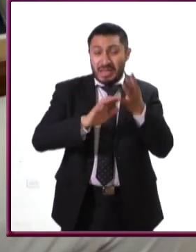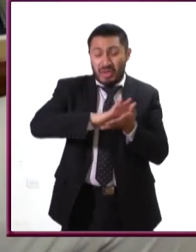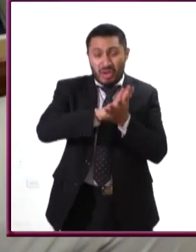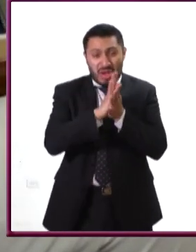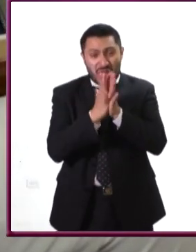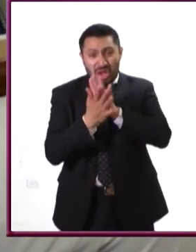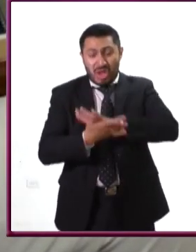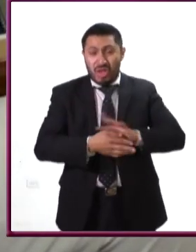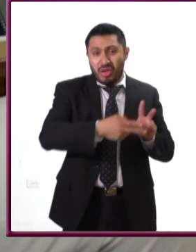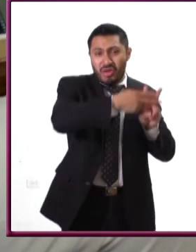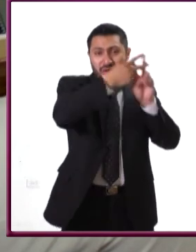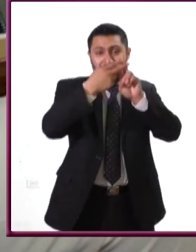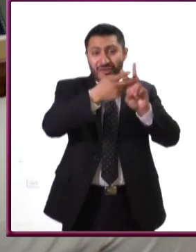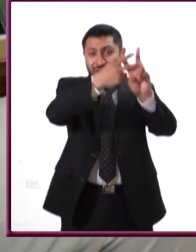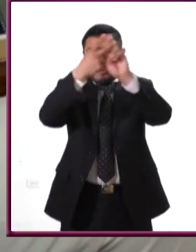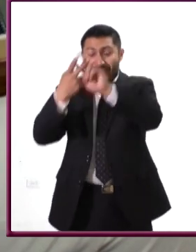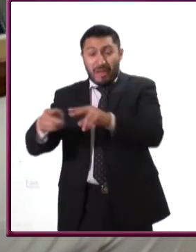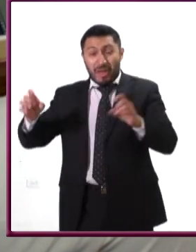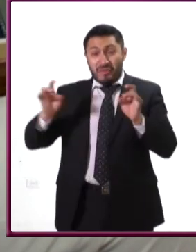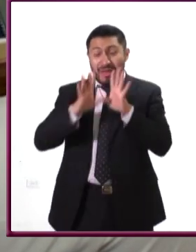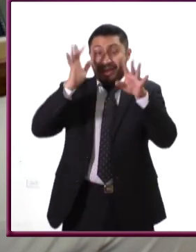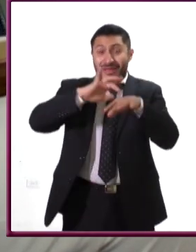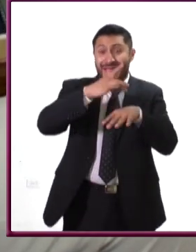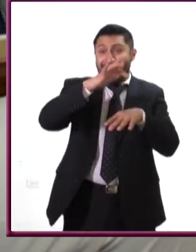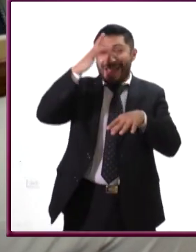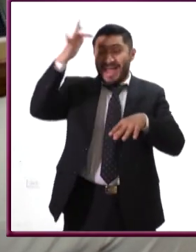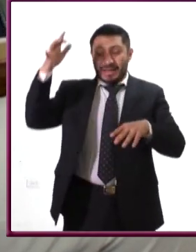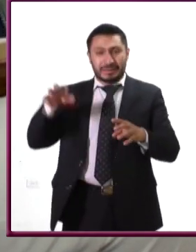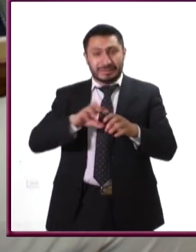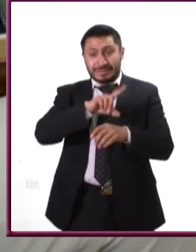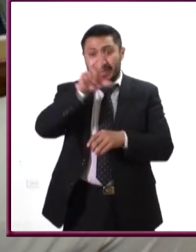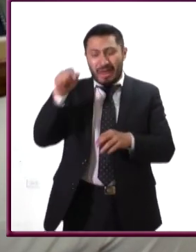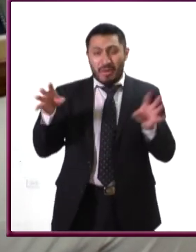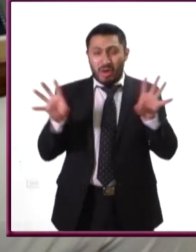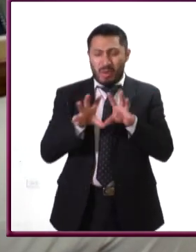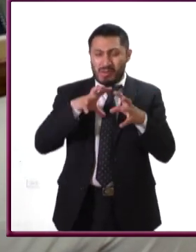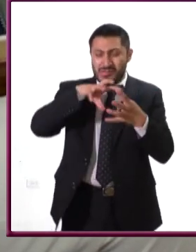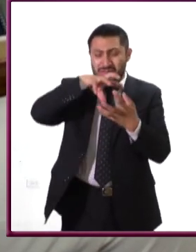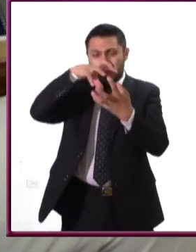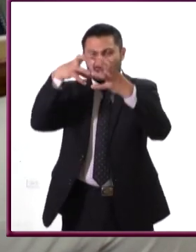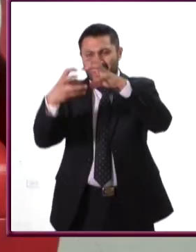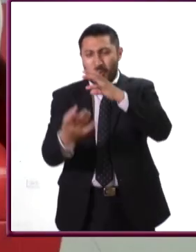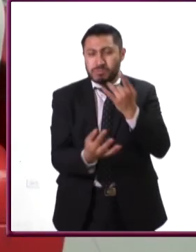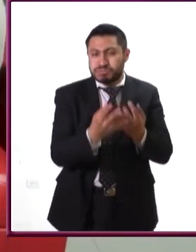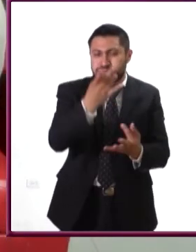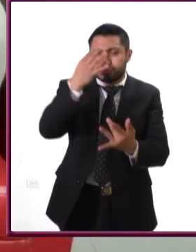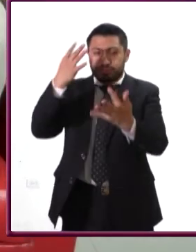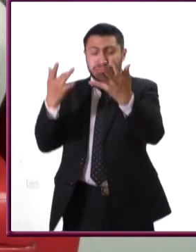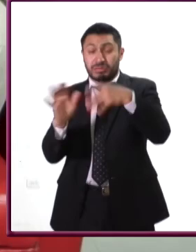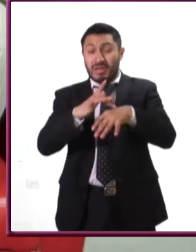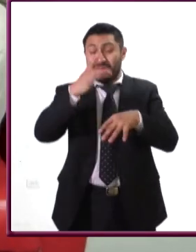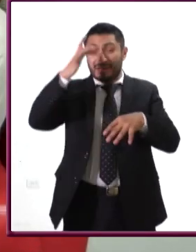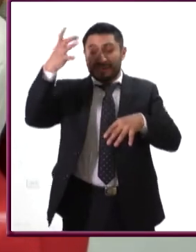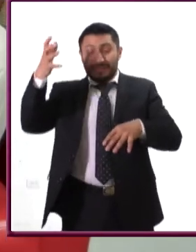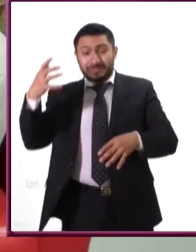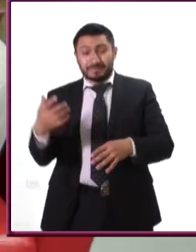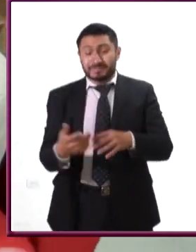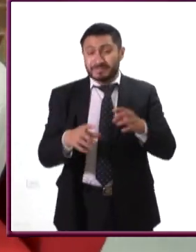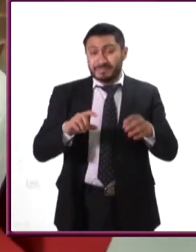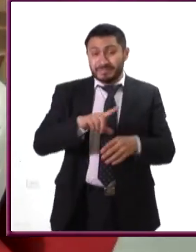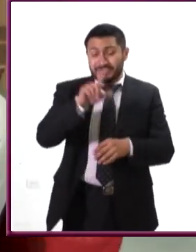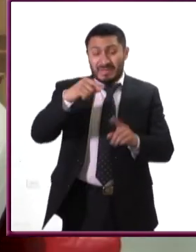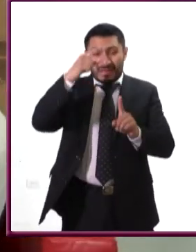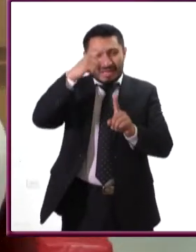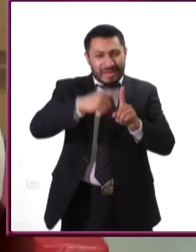y la masa se hizo estrella y empezó a brillar. Condensándose se hacían calientes y luminosas. La